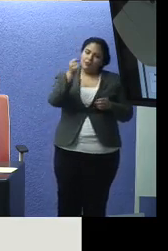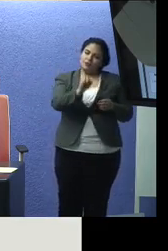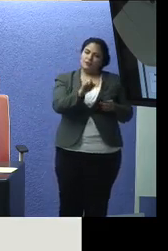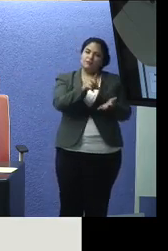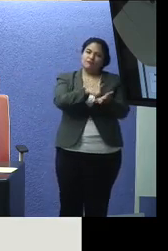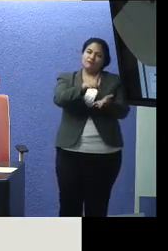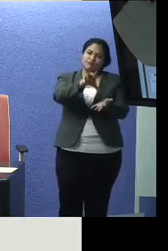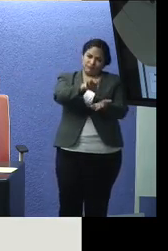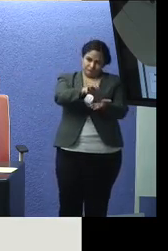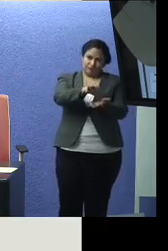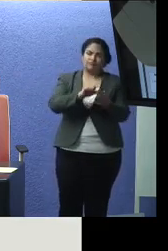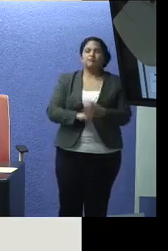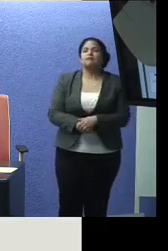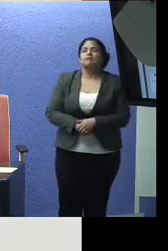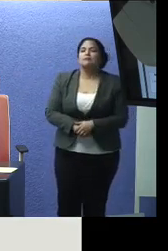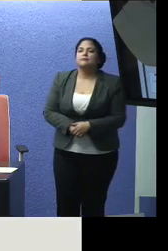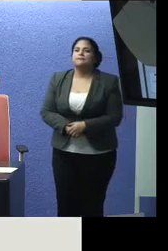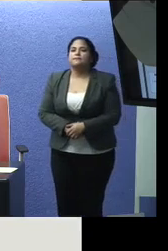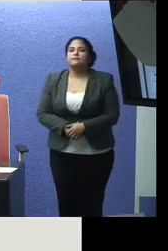representa el modelo de prescindencia.